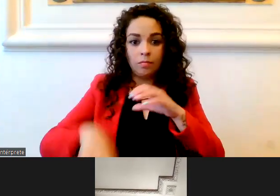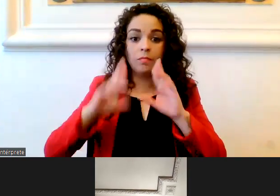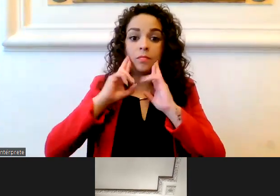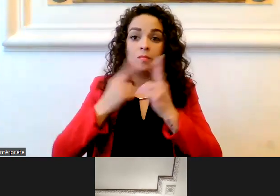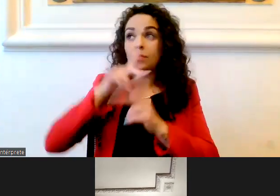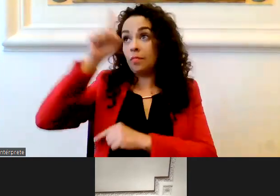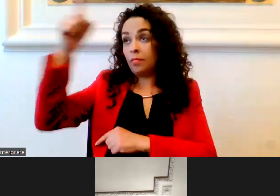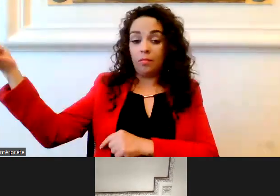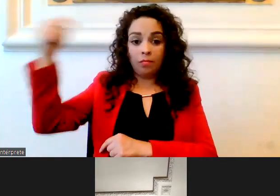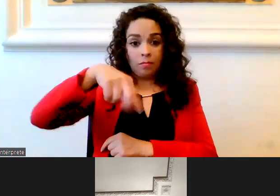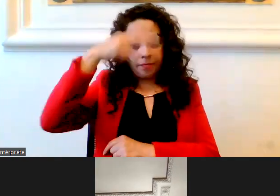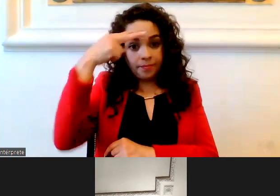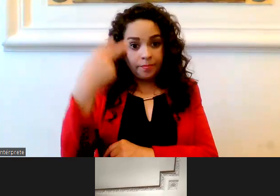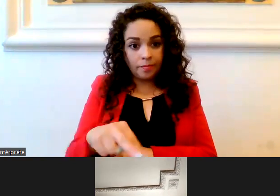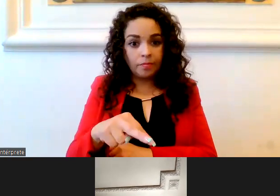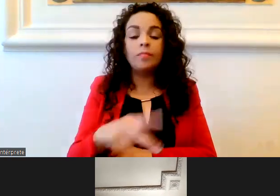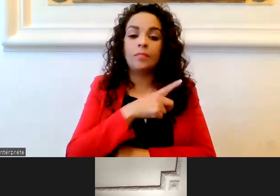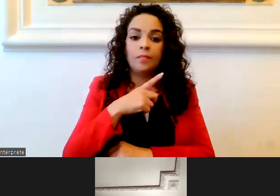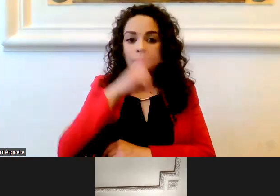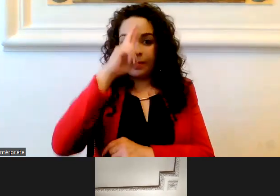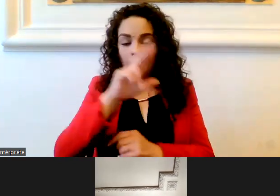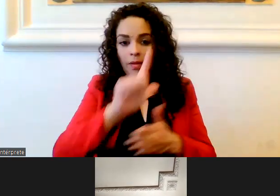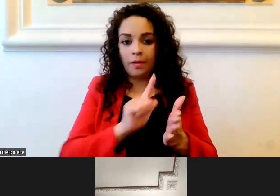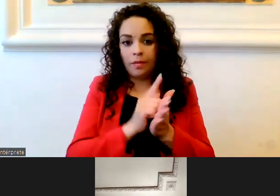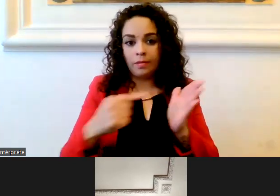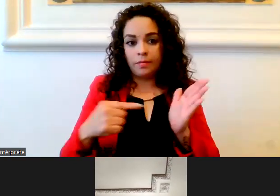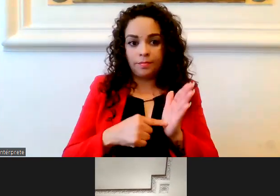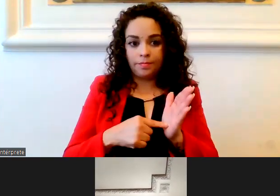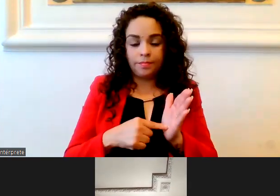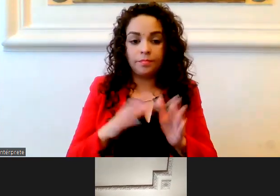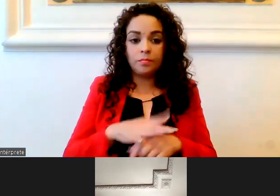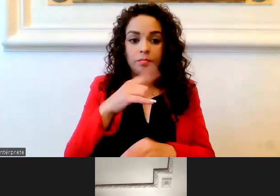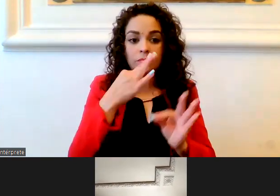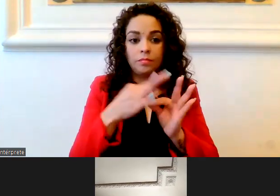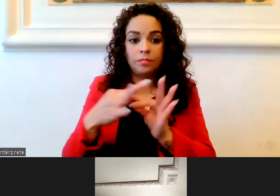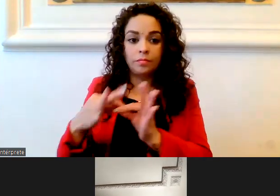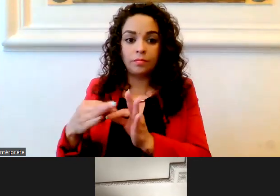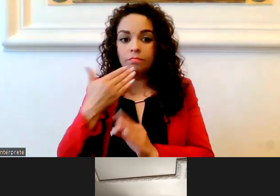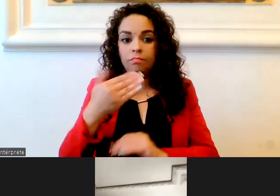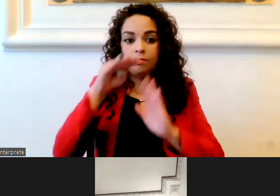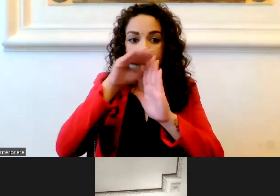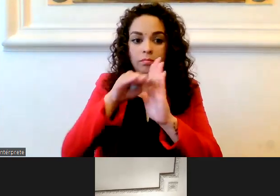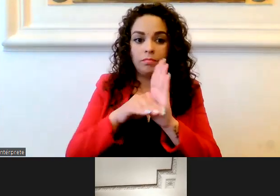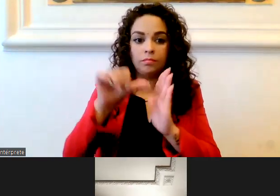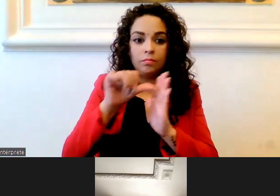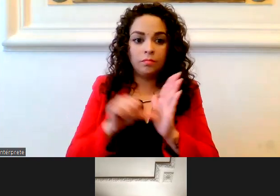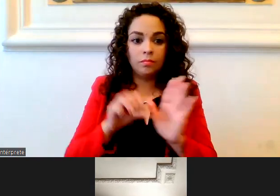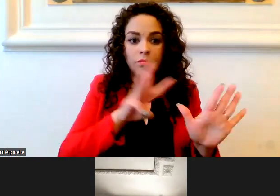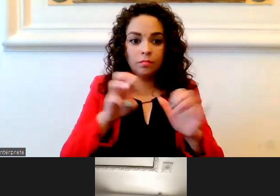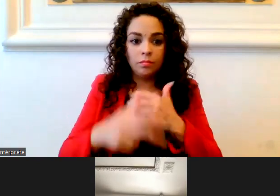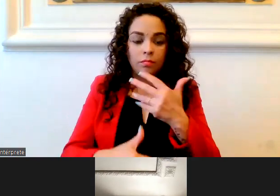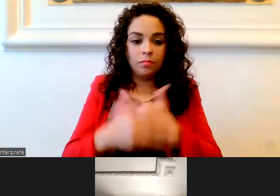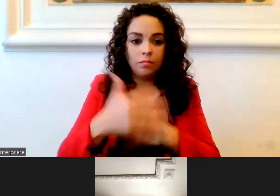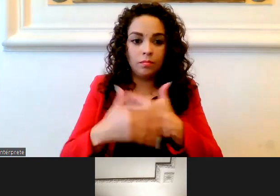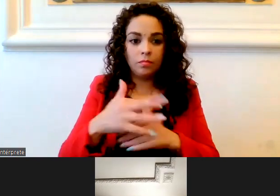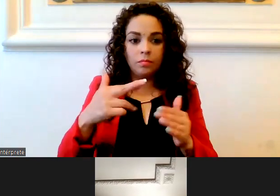aplicable. Lo anterior, toda vez que cumple con los requisitos señalados en el artículo 315 del reglamento del Congreso de la Ciudad